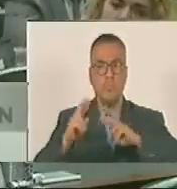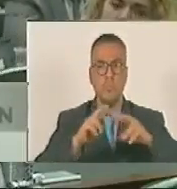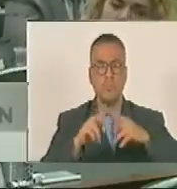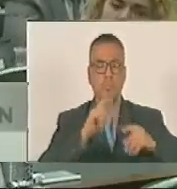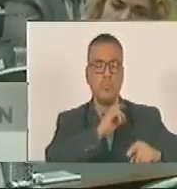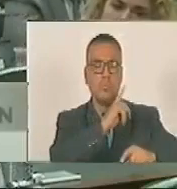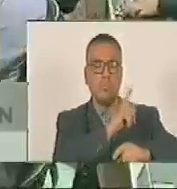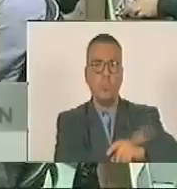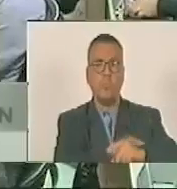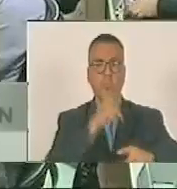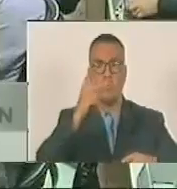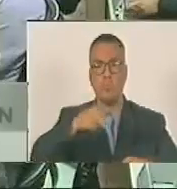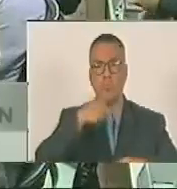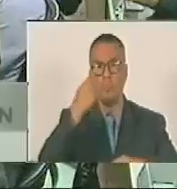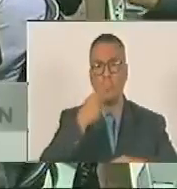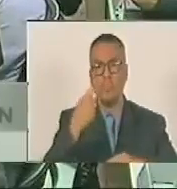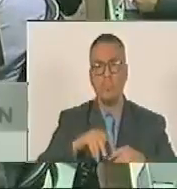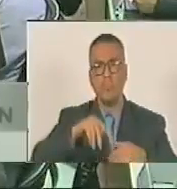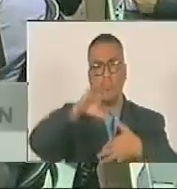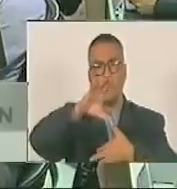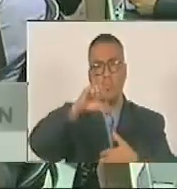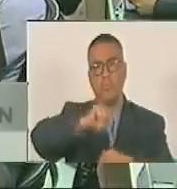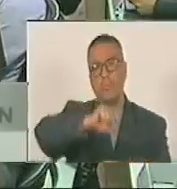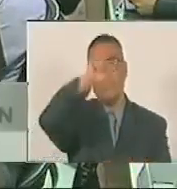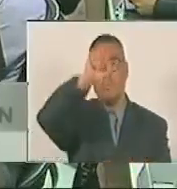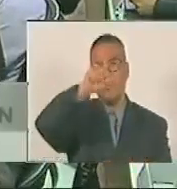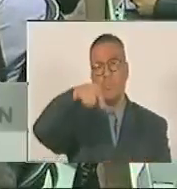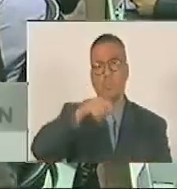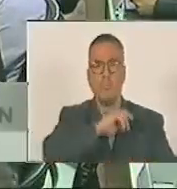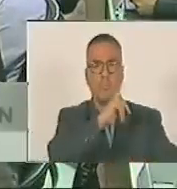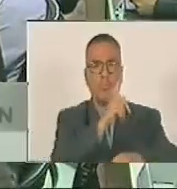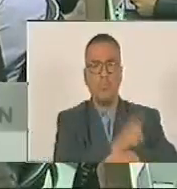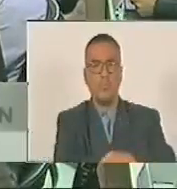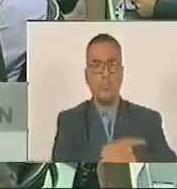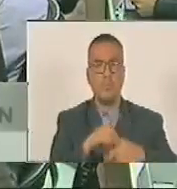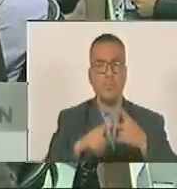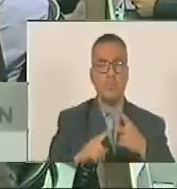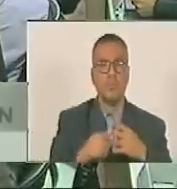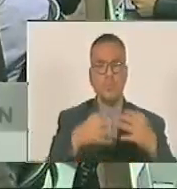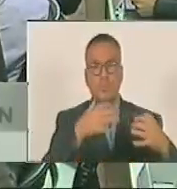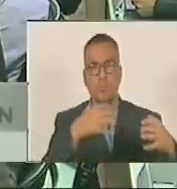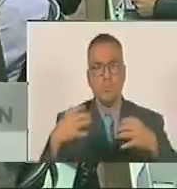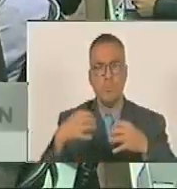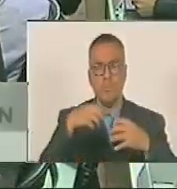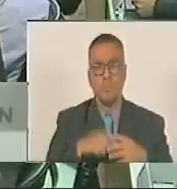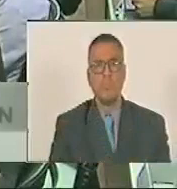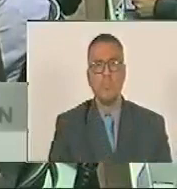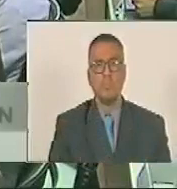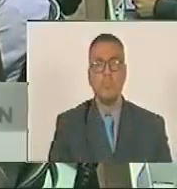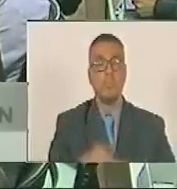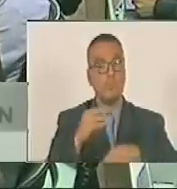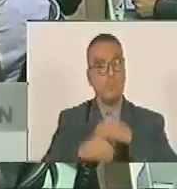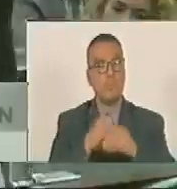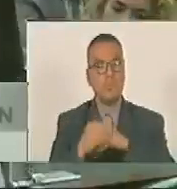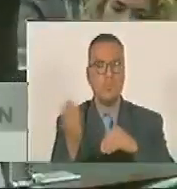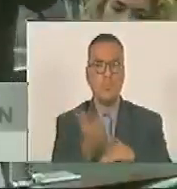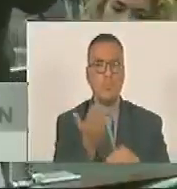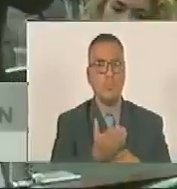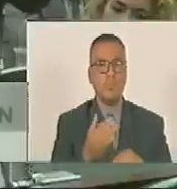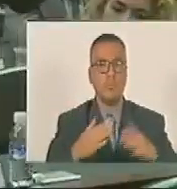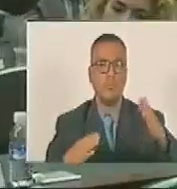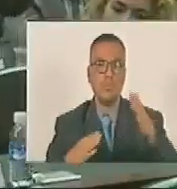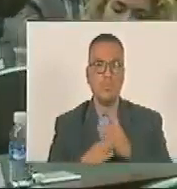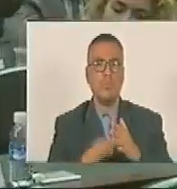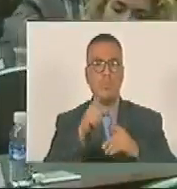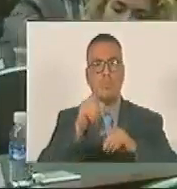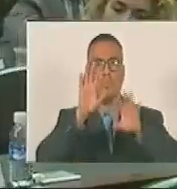fuerzas políticas en América del Sur y las fuerzas imperialistas, guerreristas y que aplican sanciones y bloqueos